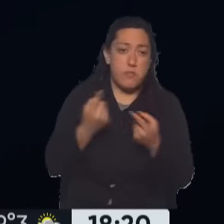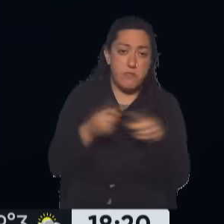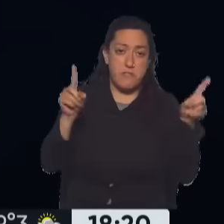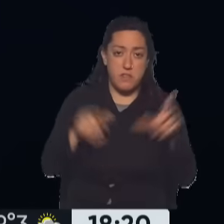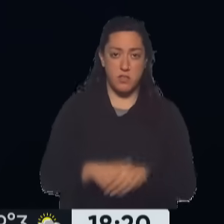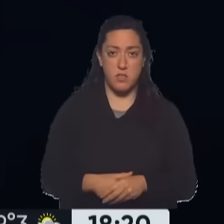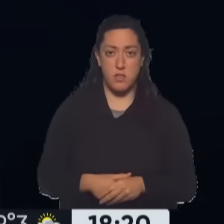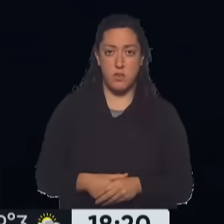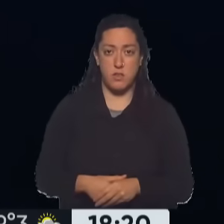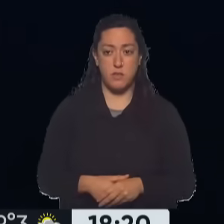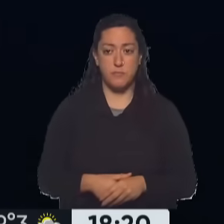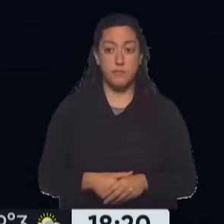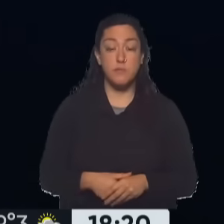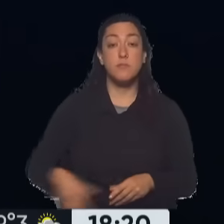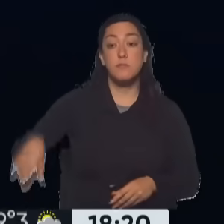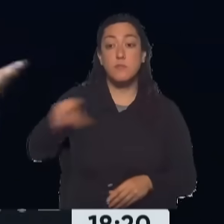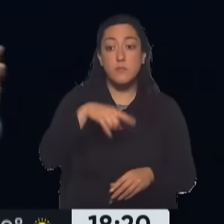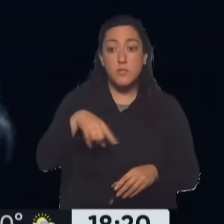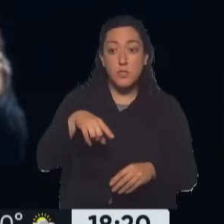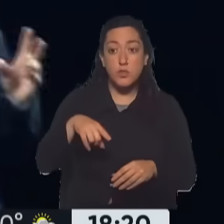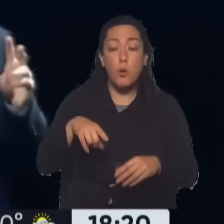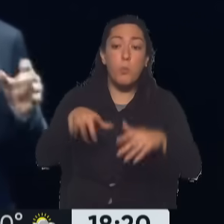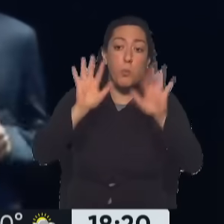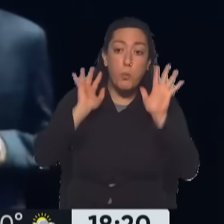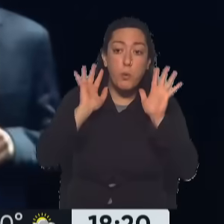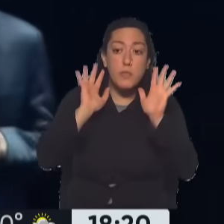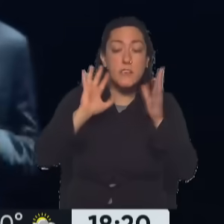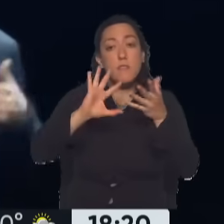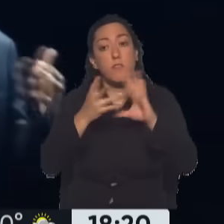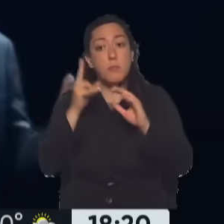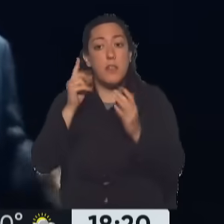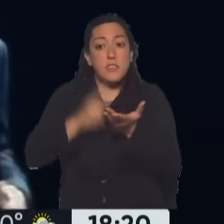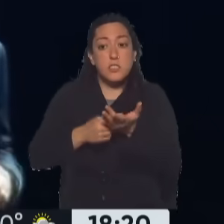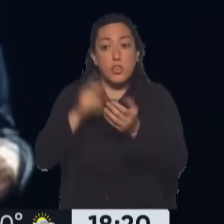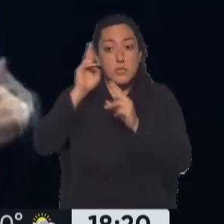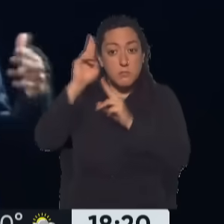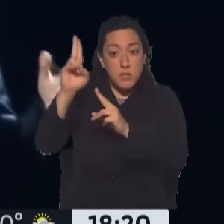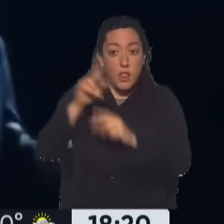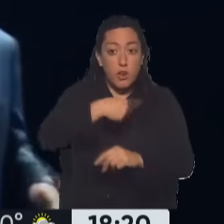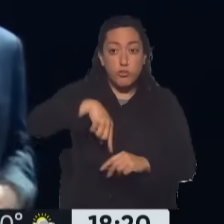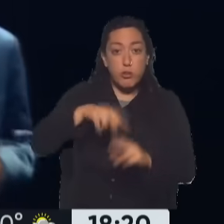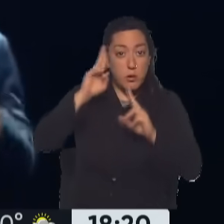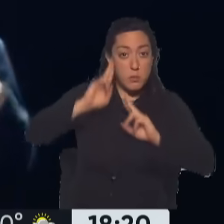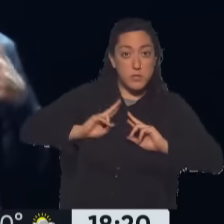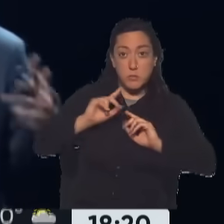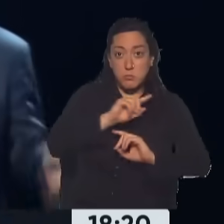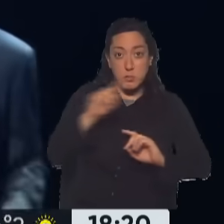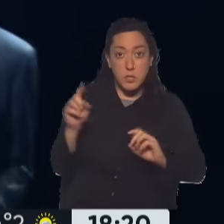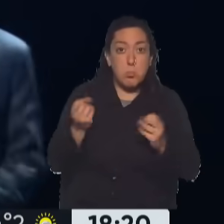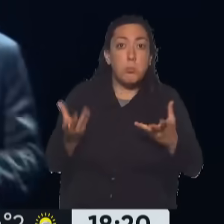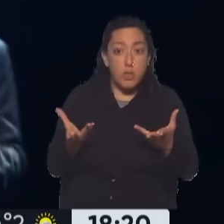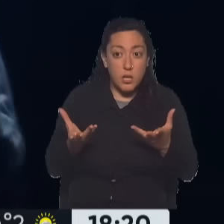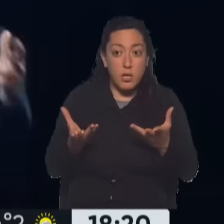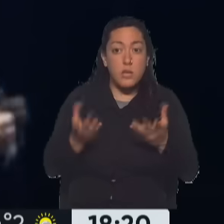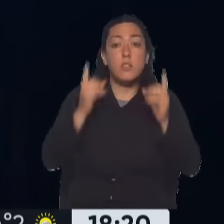decisión. ¿Por qué la de ellos puede ser una decisión respetada y la nuestra no? Aseguró la titular del PRO y agregó